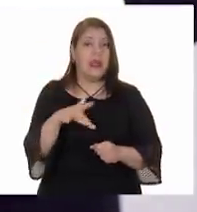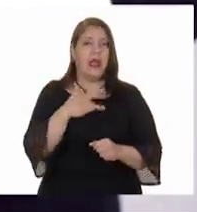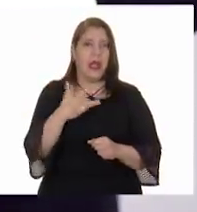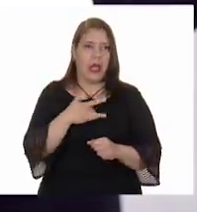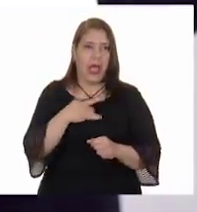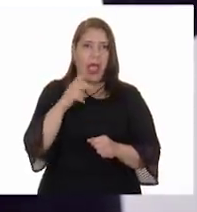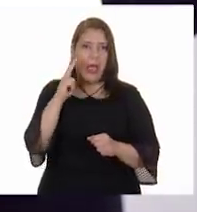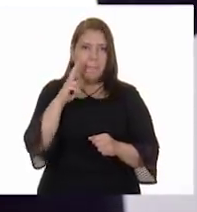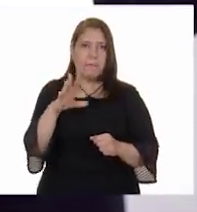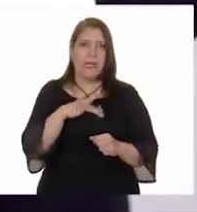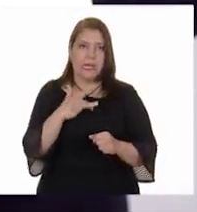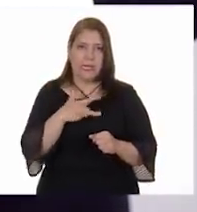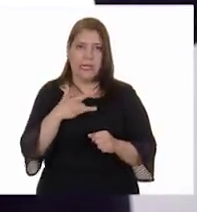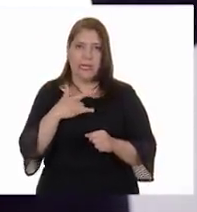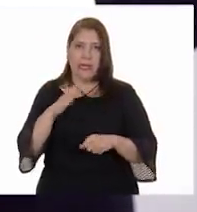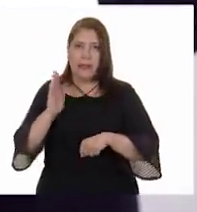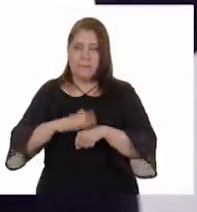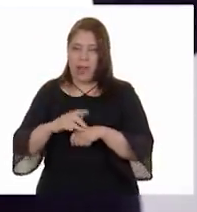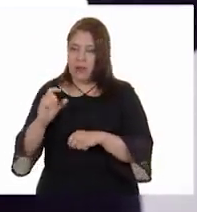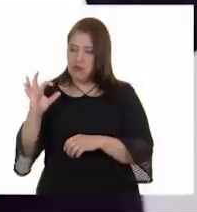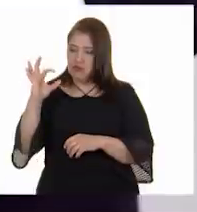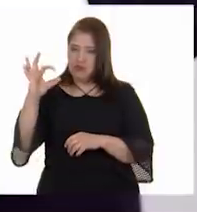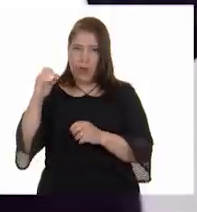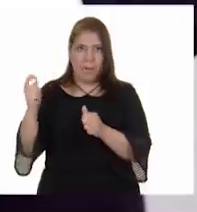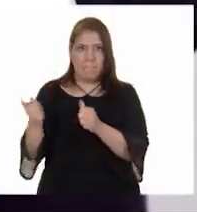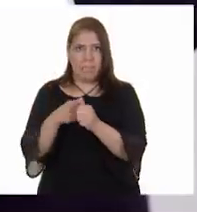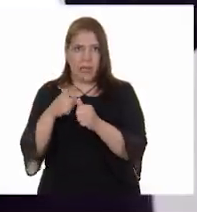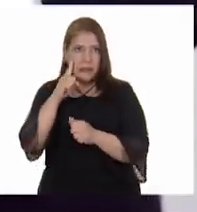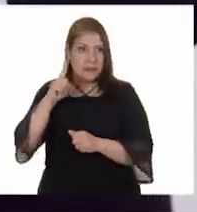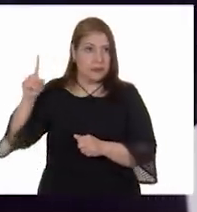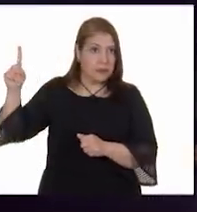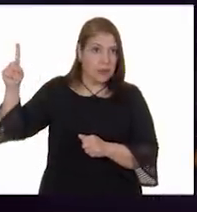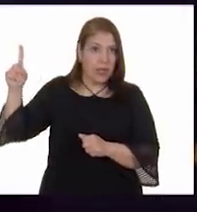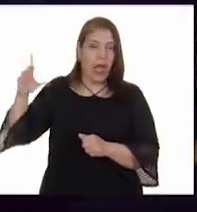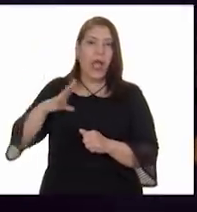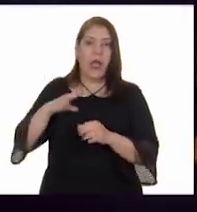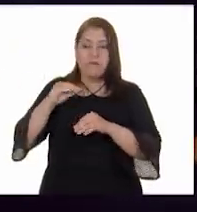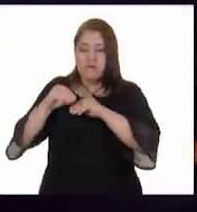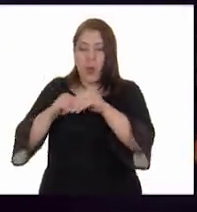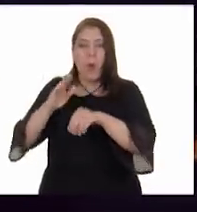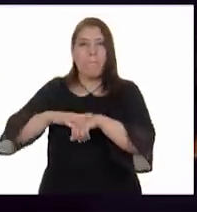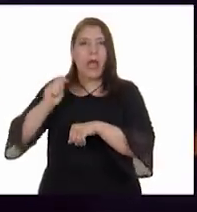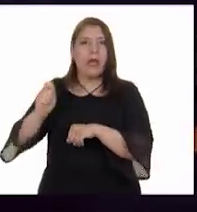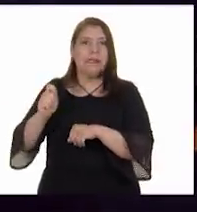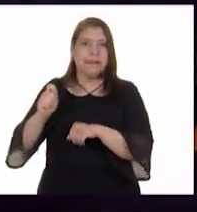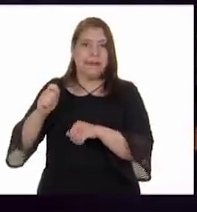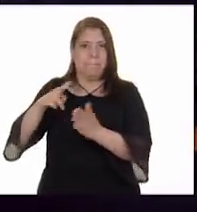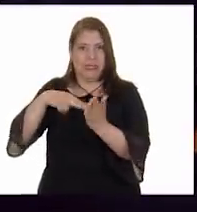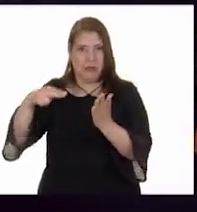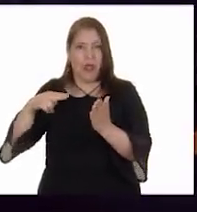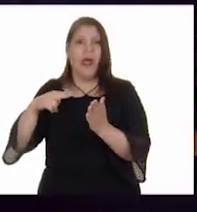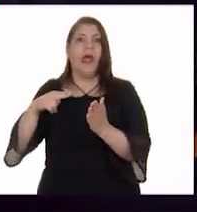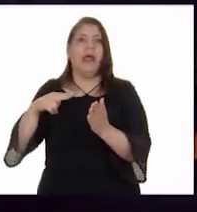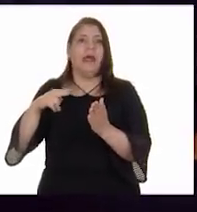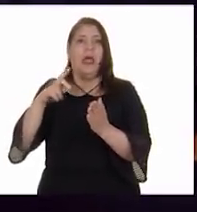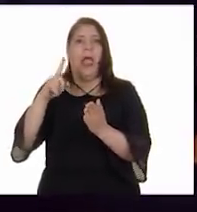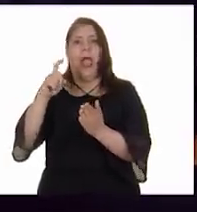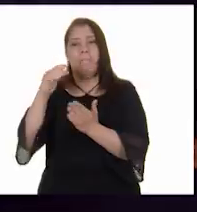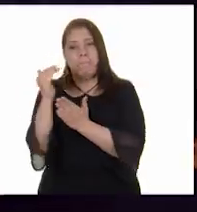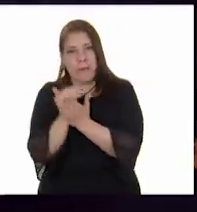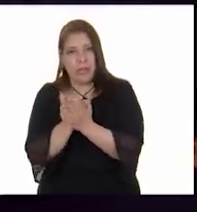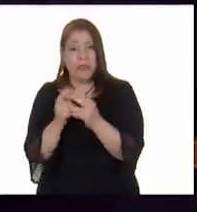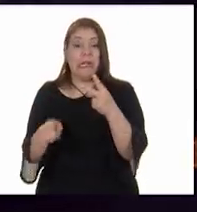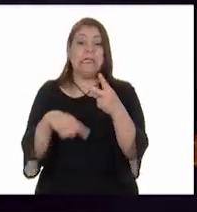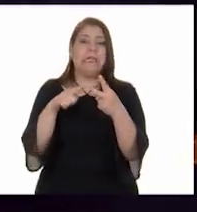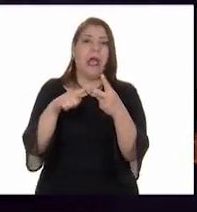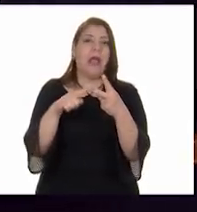una concentración de pigmento más fuerte. Es decir, pusiste más pigmento en el agua que ocupaste. Sí. Y en el segundo, menos.